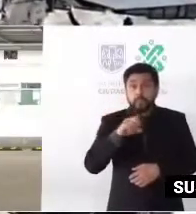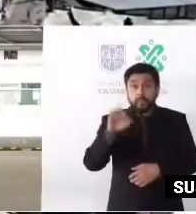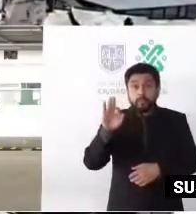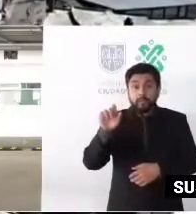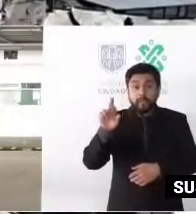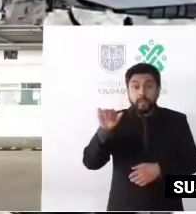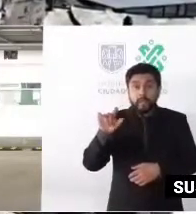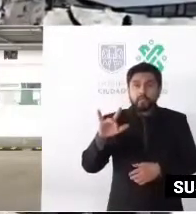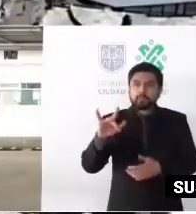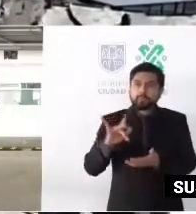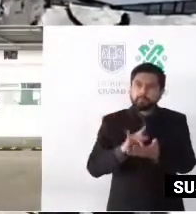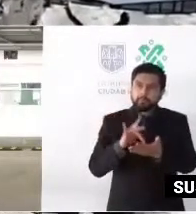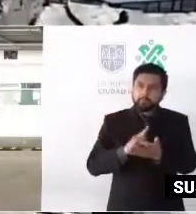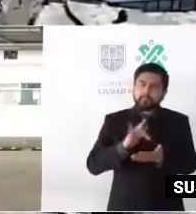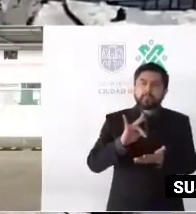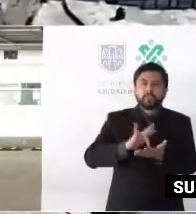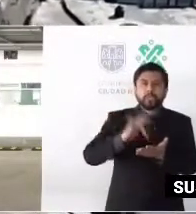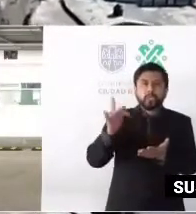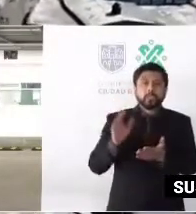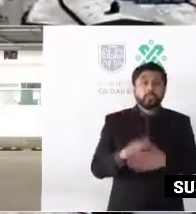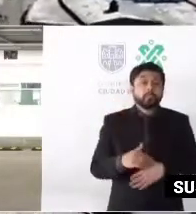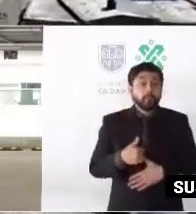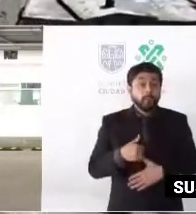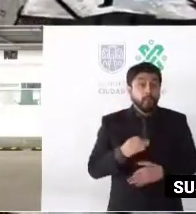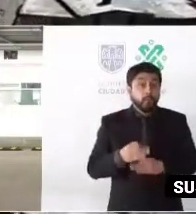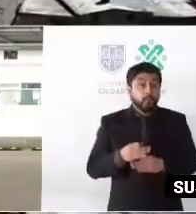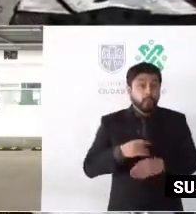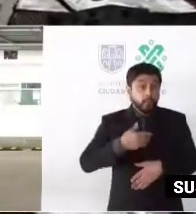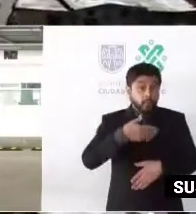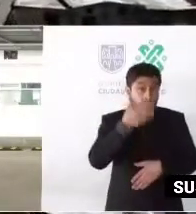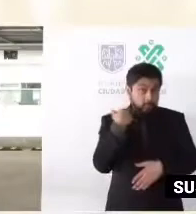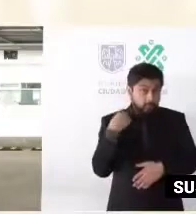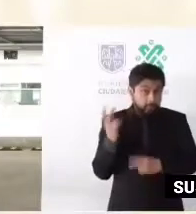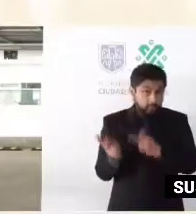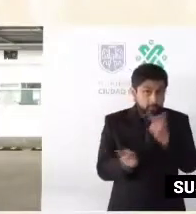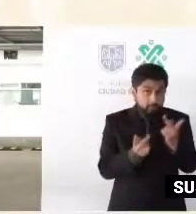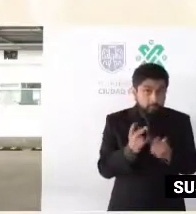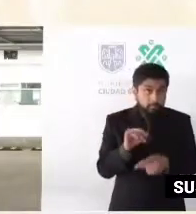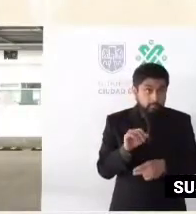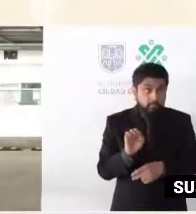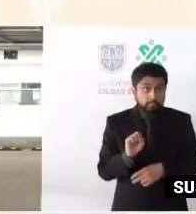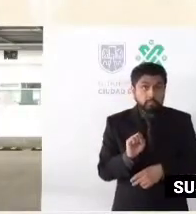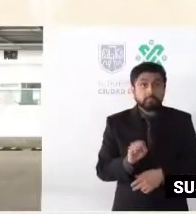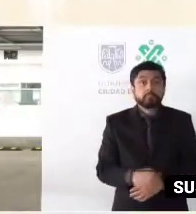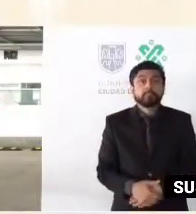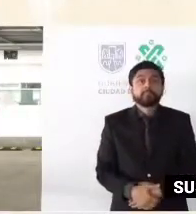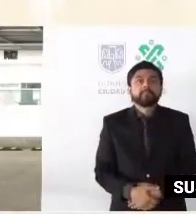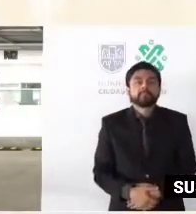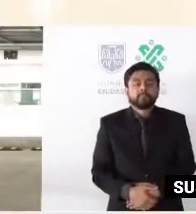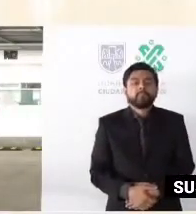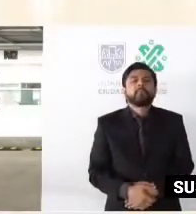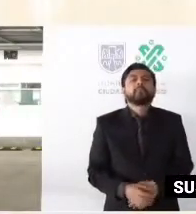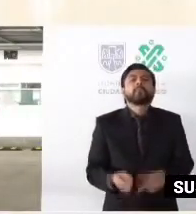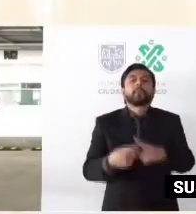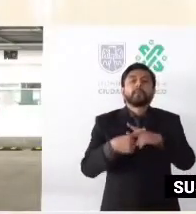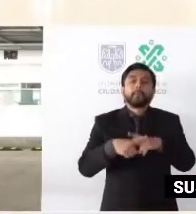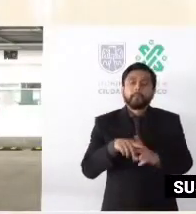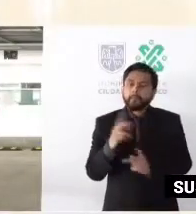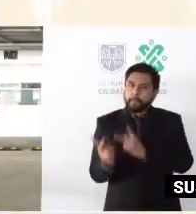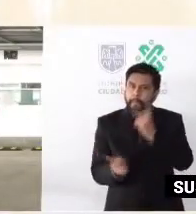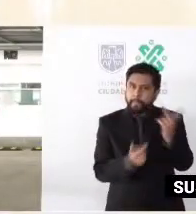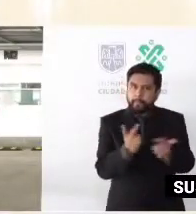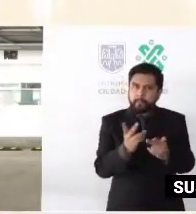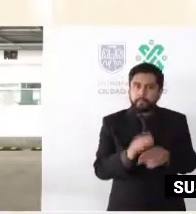recibido. Pues sería esto y no sé si habrá preguntas. ¿Sí? Iniciamos sesión de preguntas y